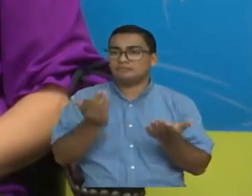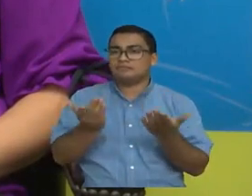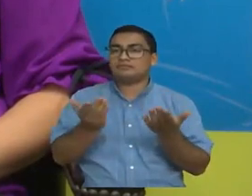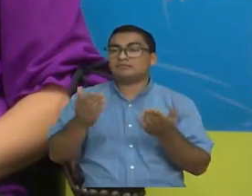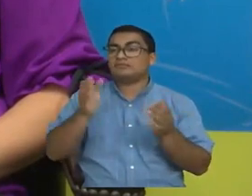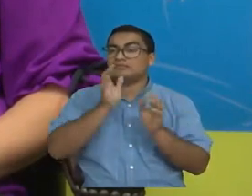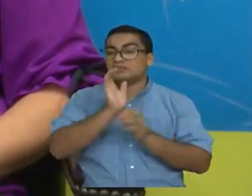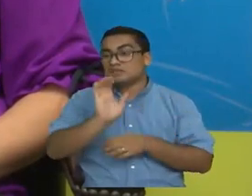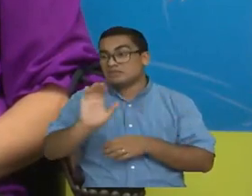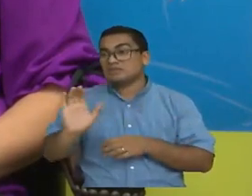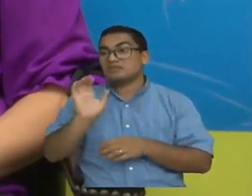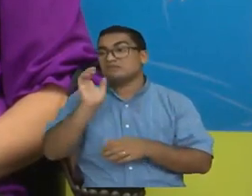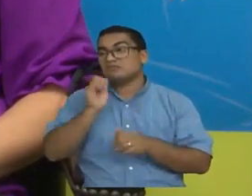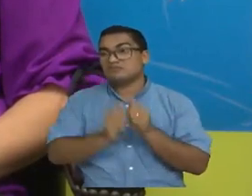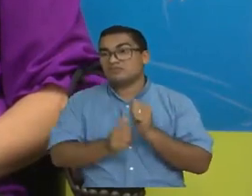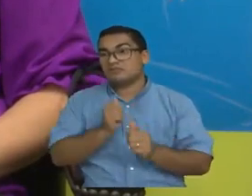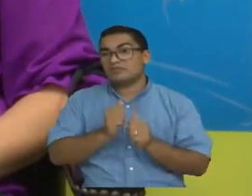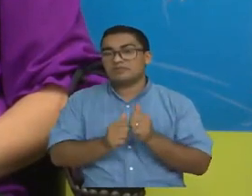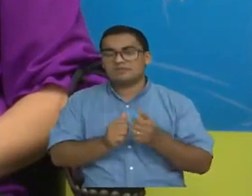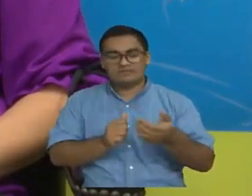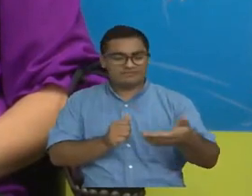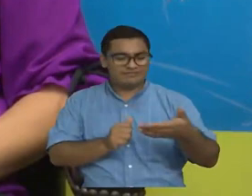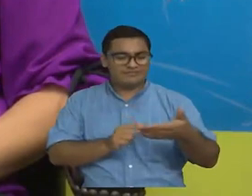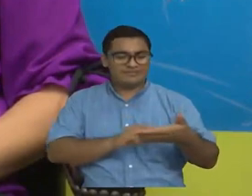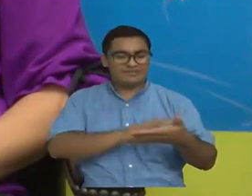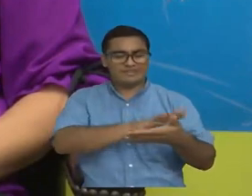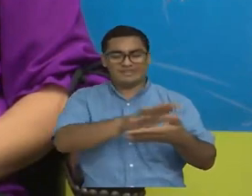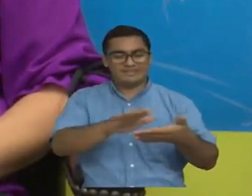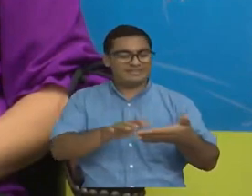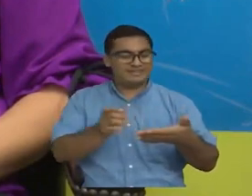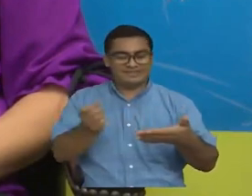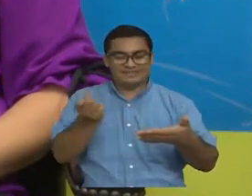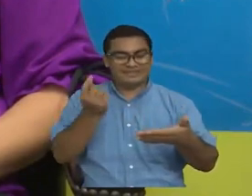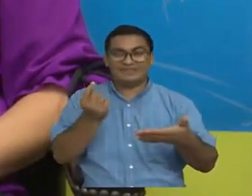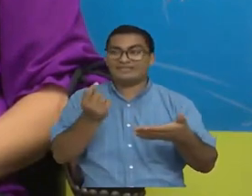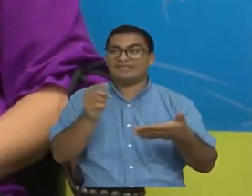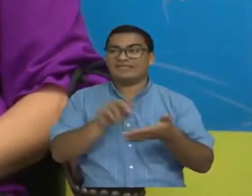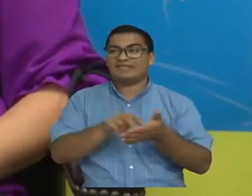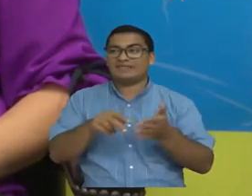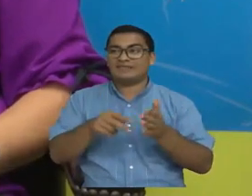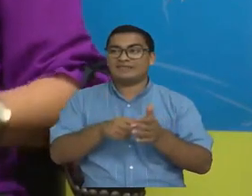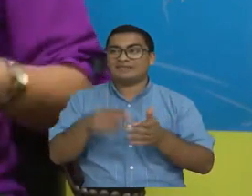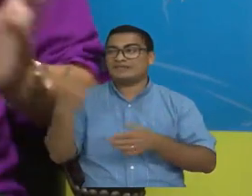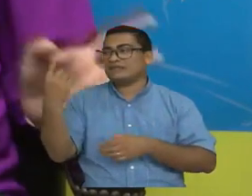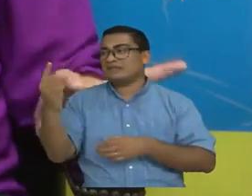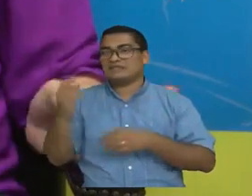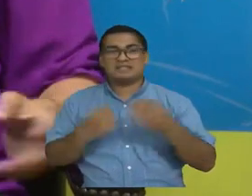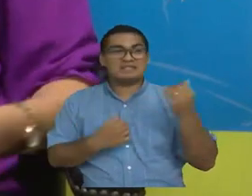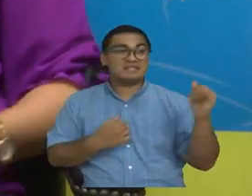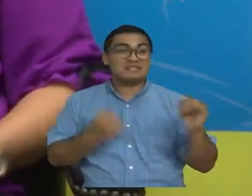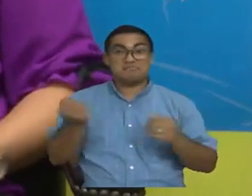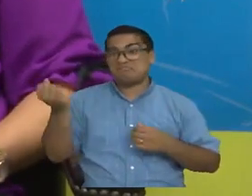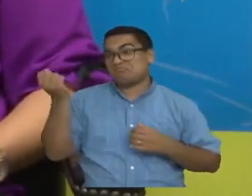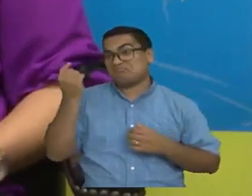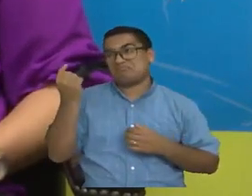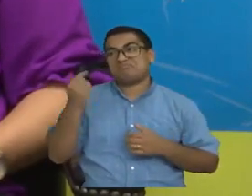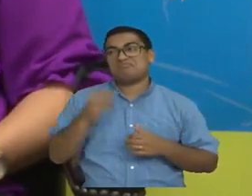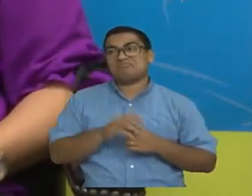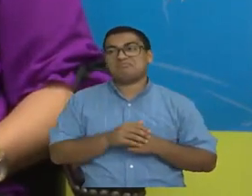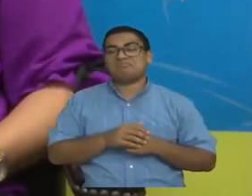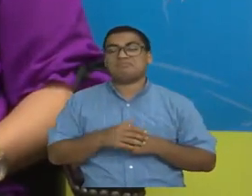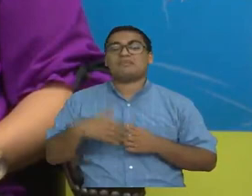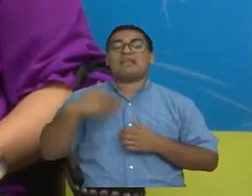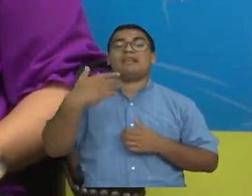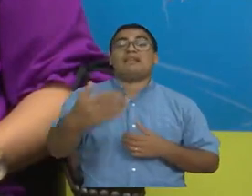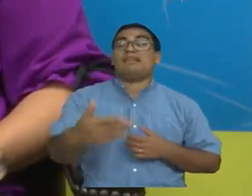dificultad para discriminar el espacio, entonces también tienen dificultad para hacer dominio de derecha, izquierda, no saben, sí, pero...